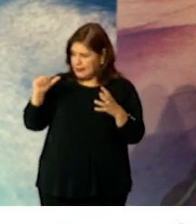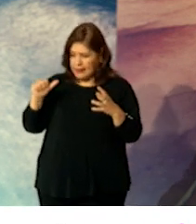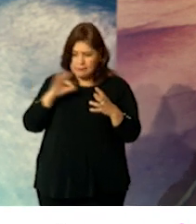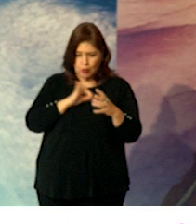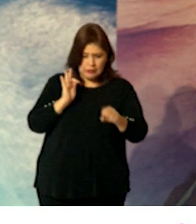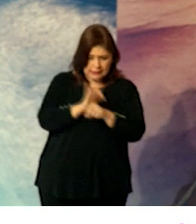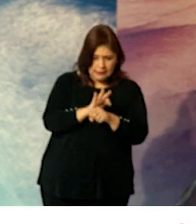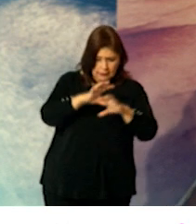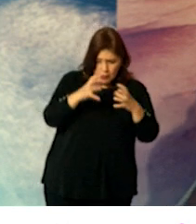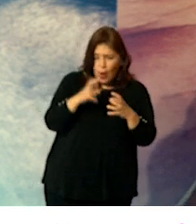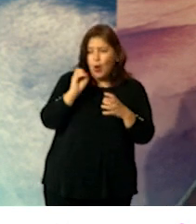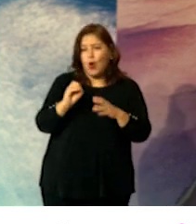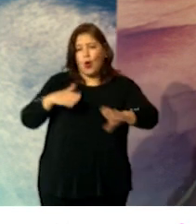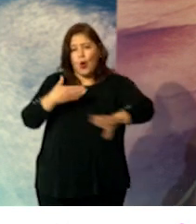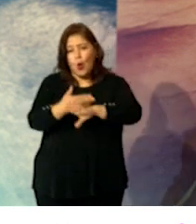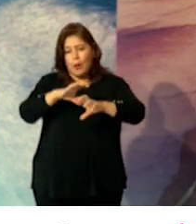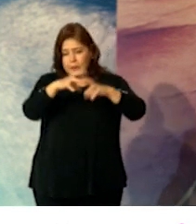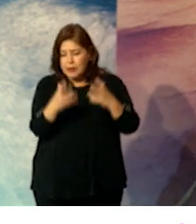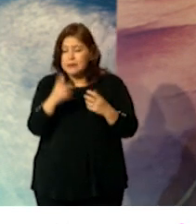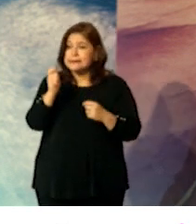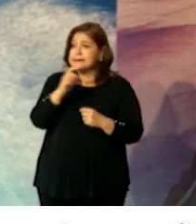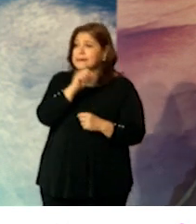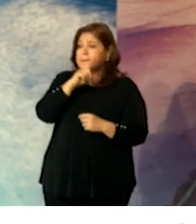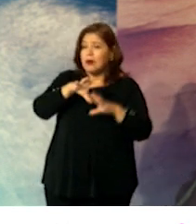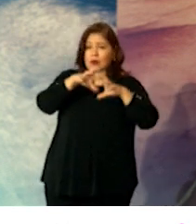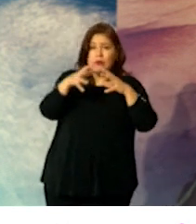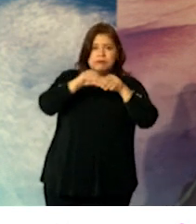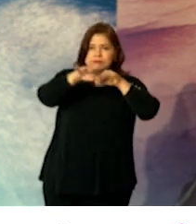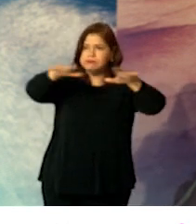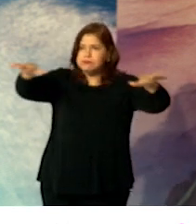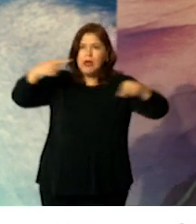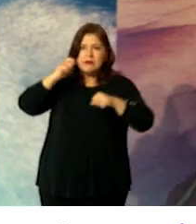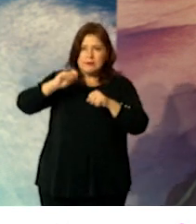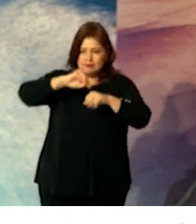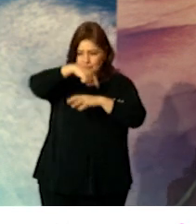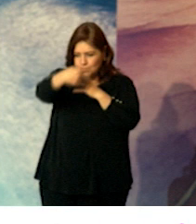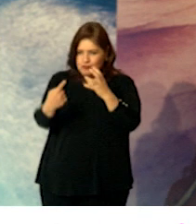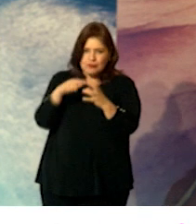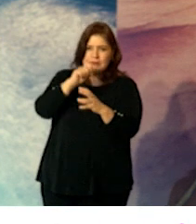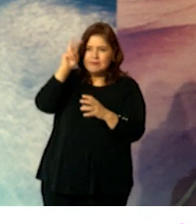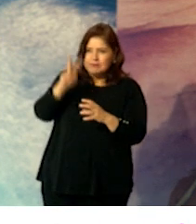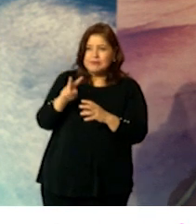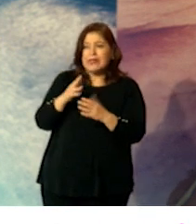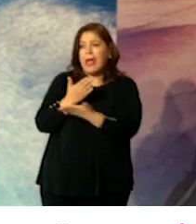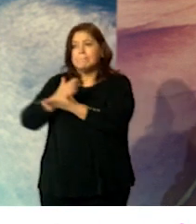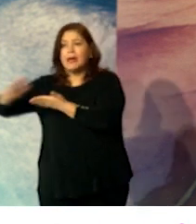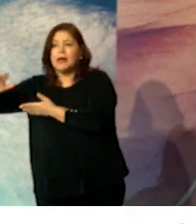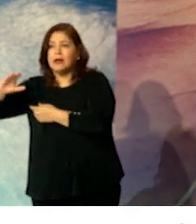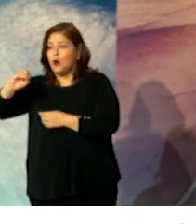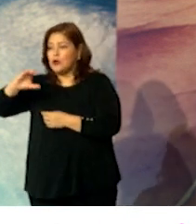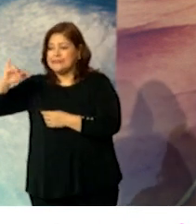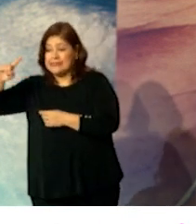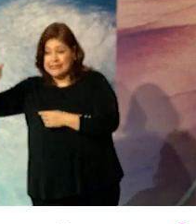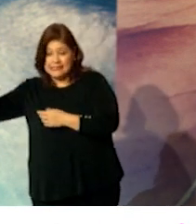Y tenemos la reglobalización. El mundo hoy por hoy es otra cosa, ya no es occidente hegemónico